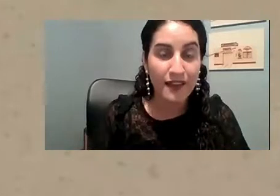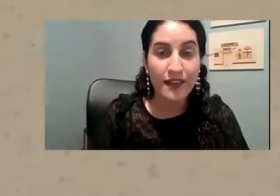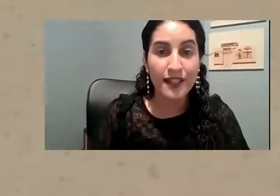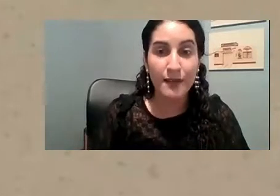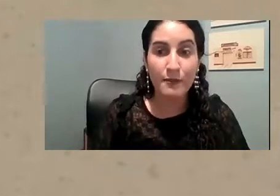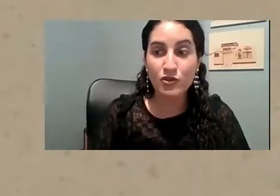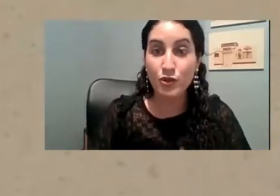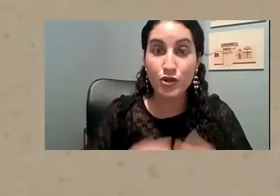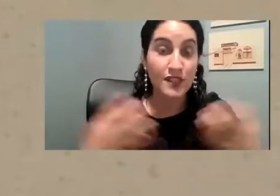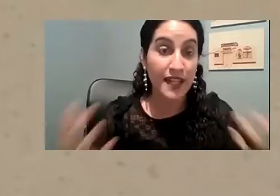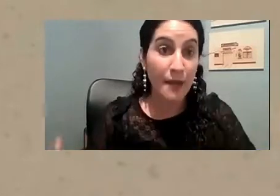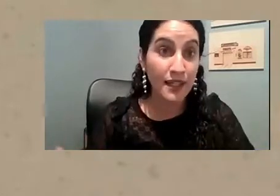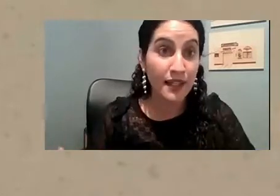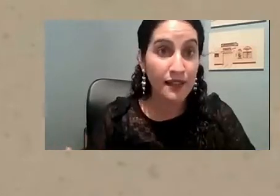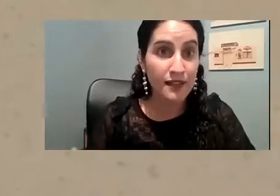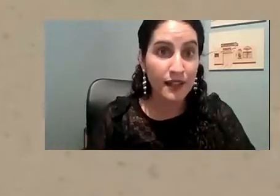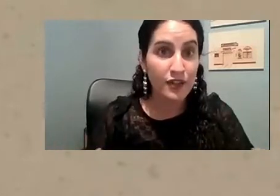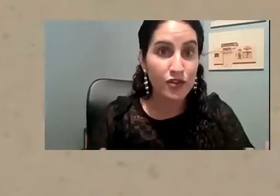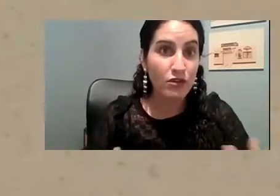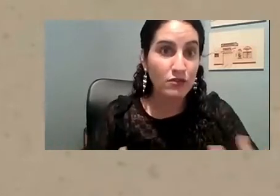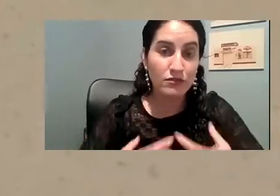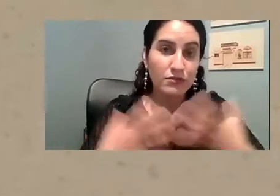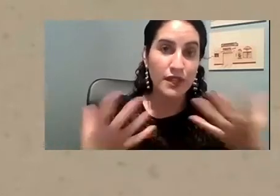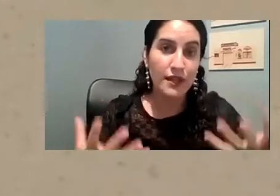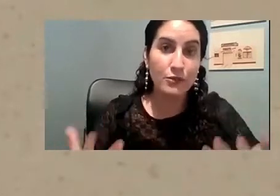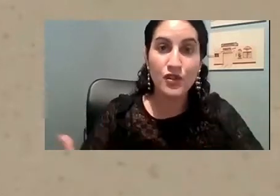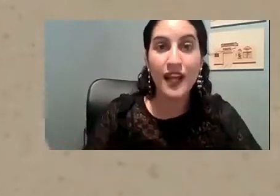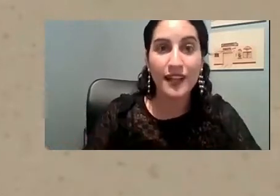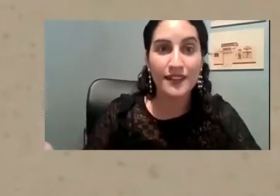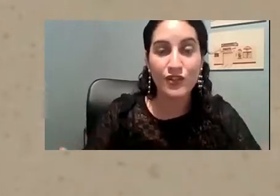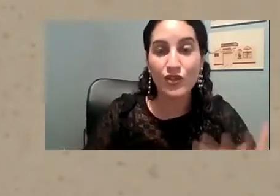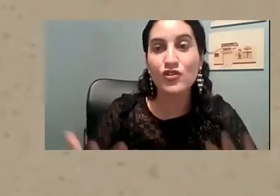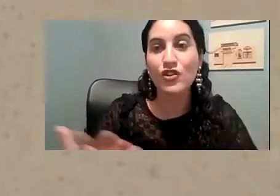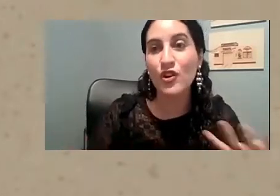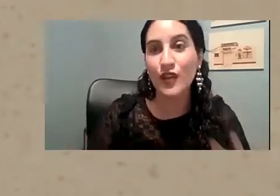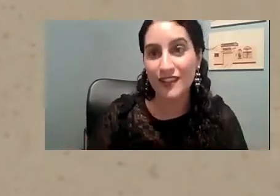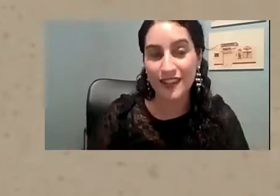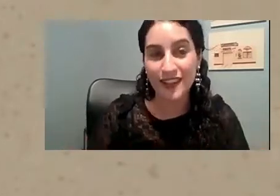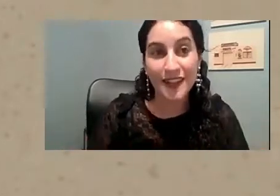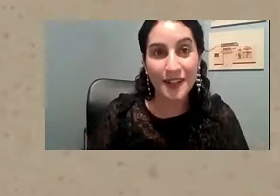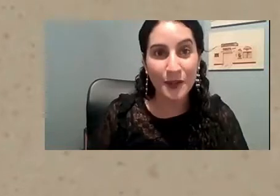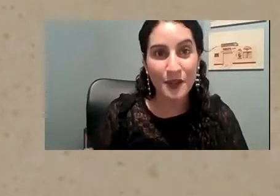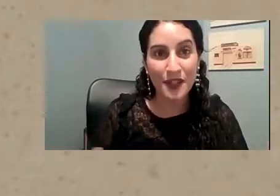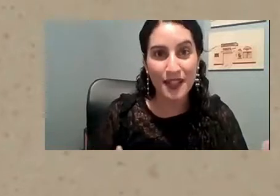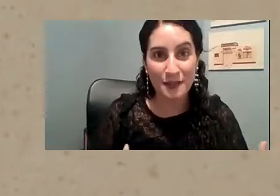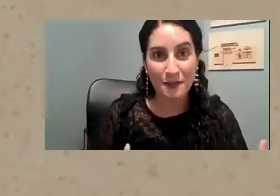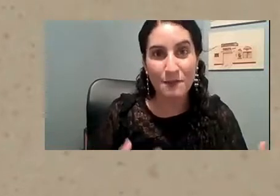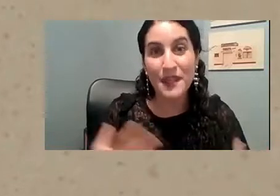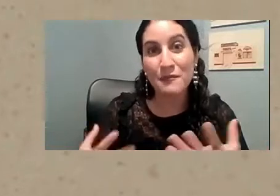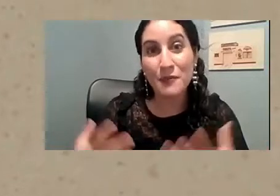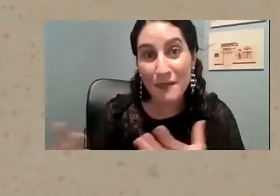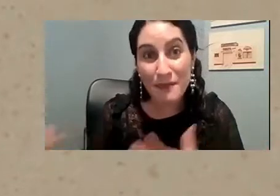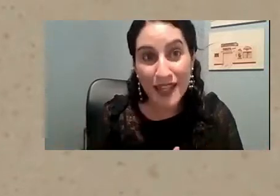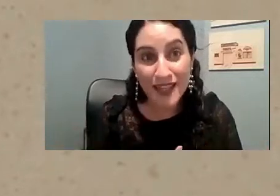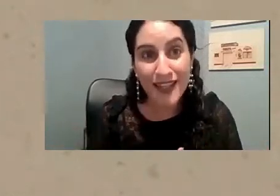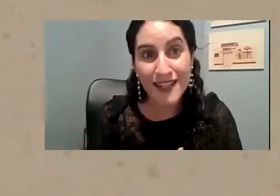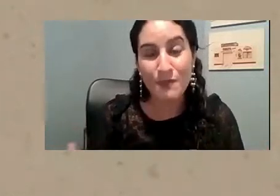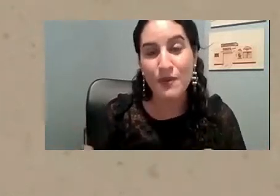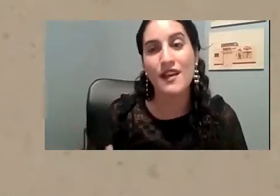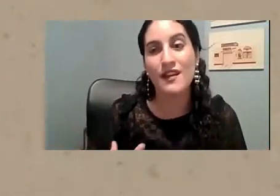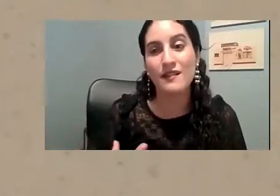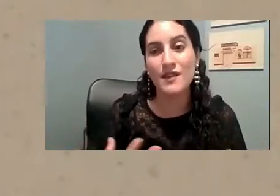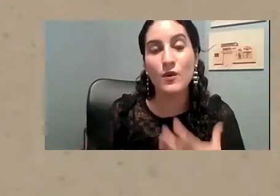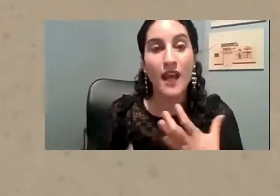arqueología, tenemos muchas cerámicas que son musicales, que son sonoras, ¿no? Y buenamente